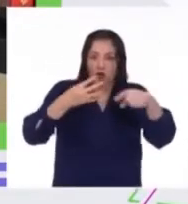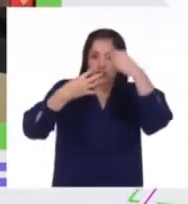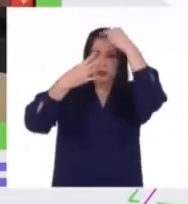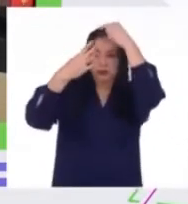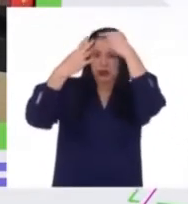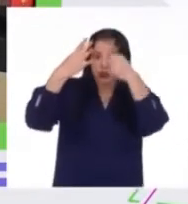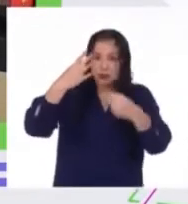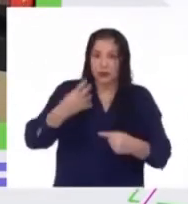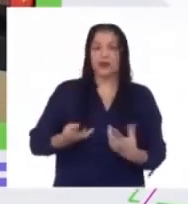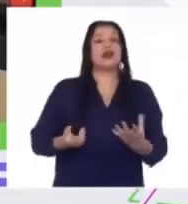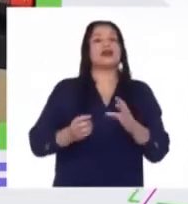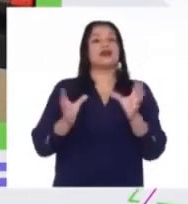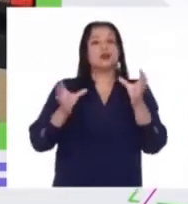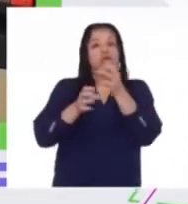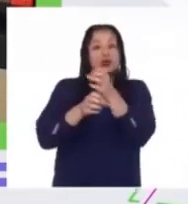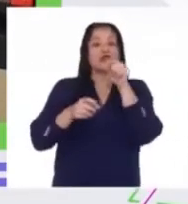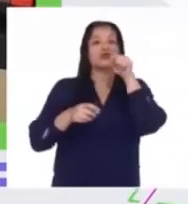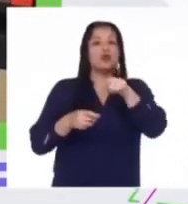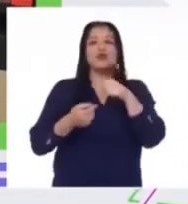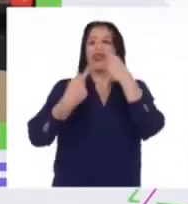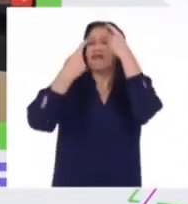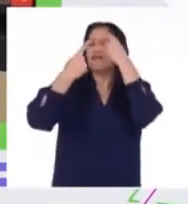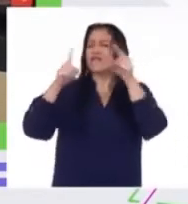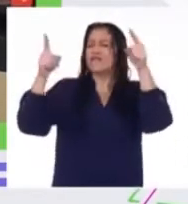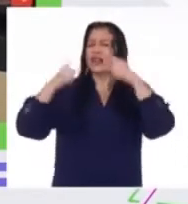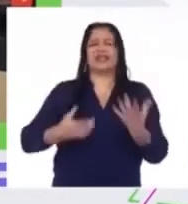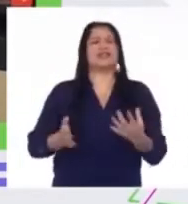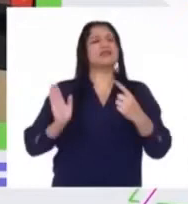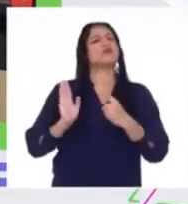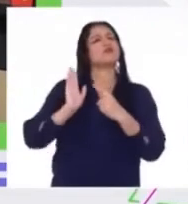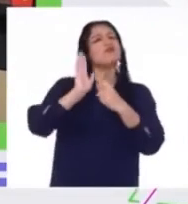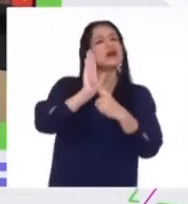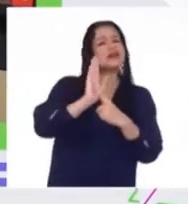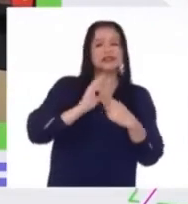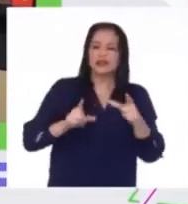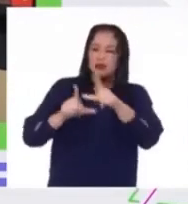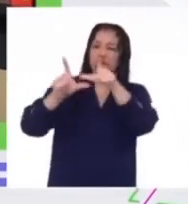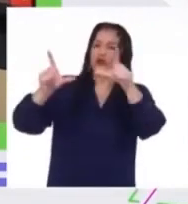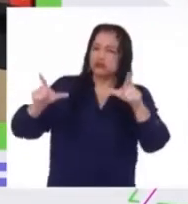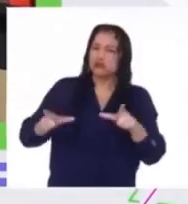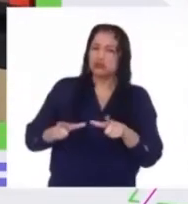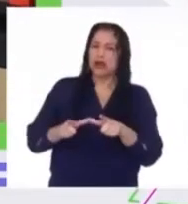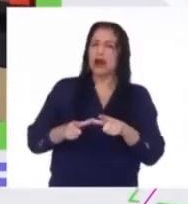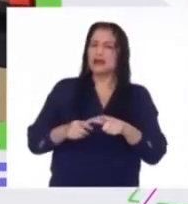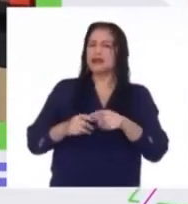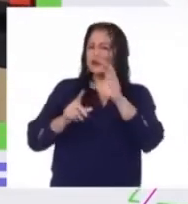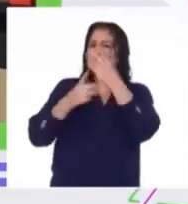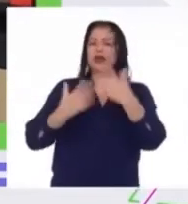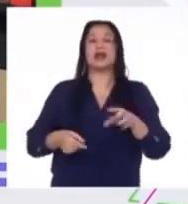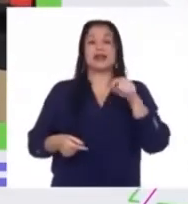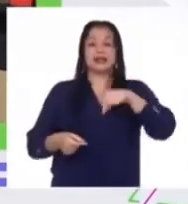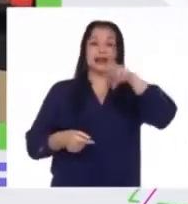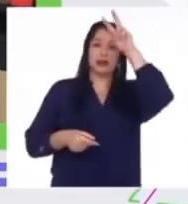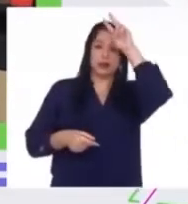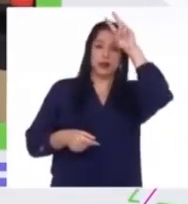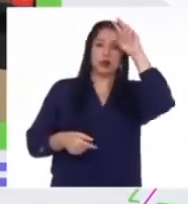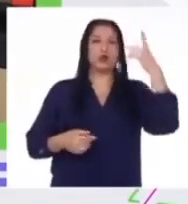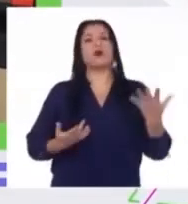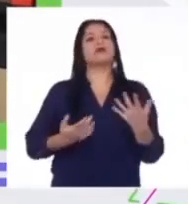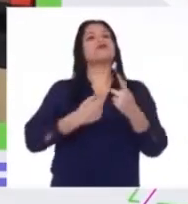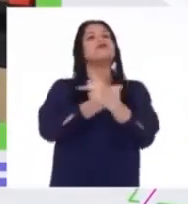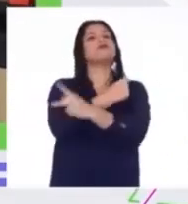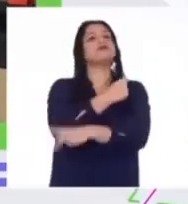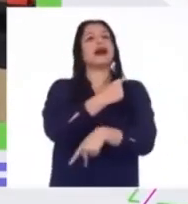elementos juntos, toda esta gran diversidad de expresiones y sitios arqueológicos hacen del Perú un